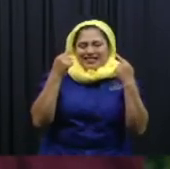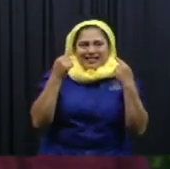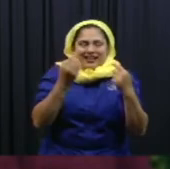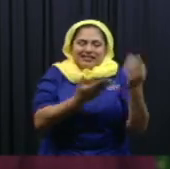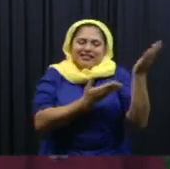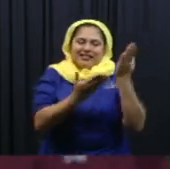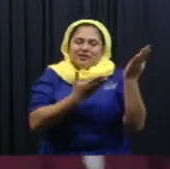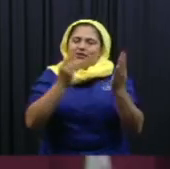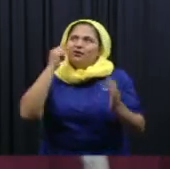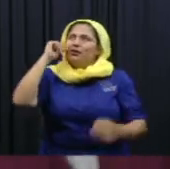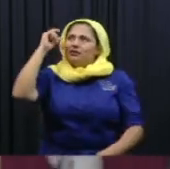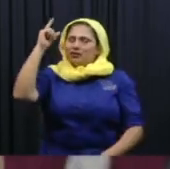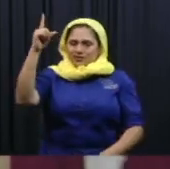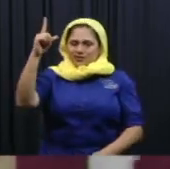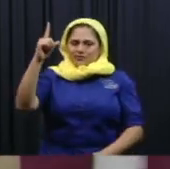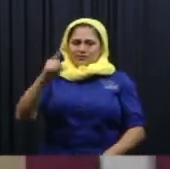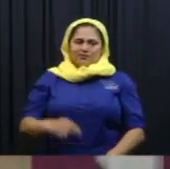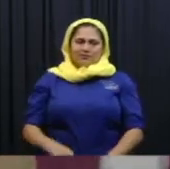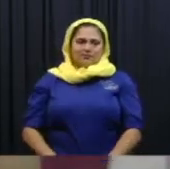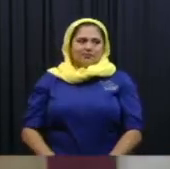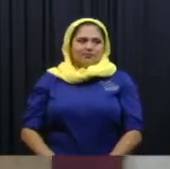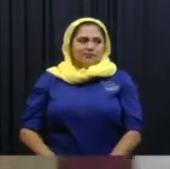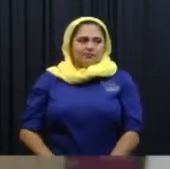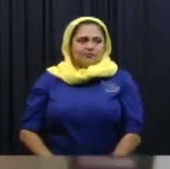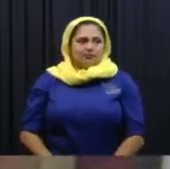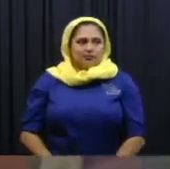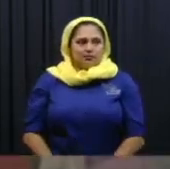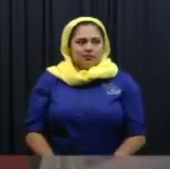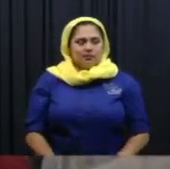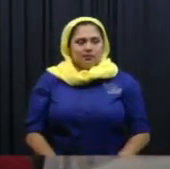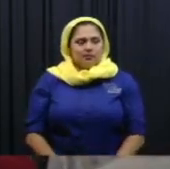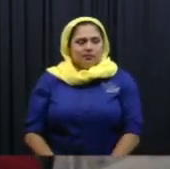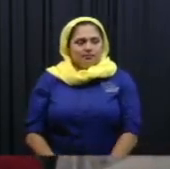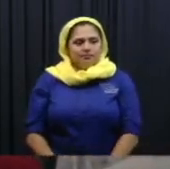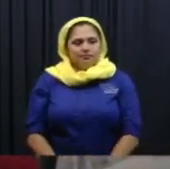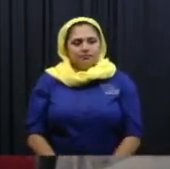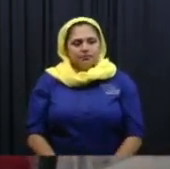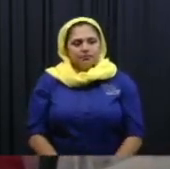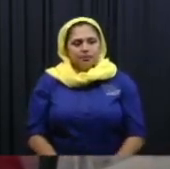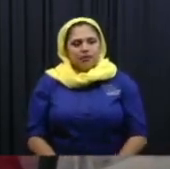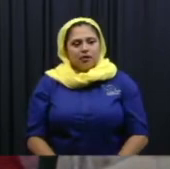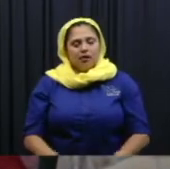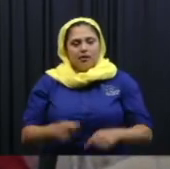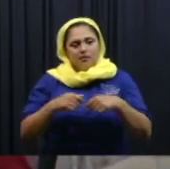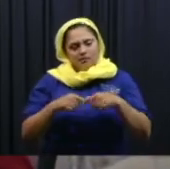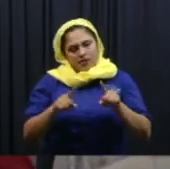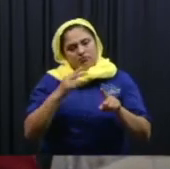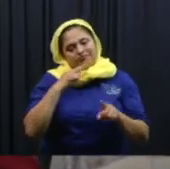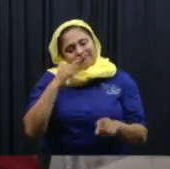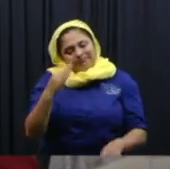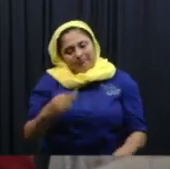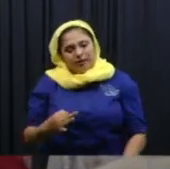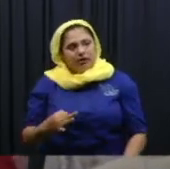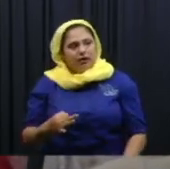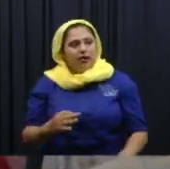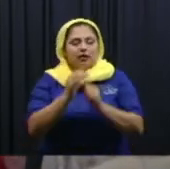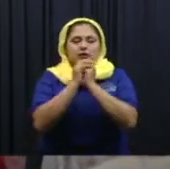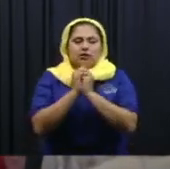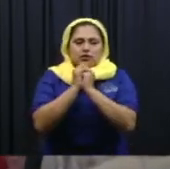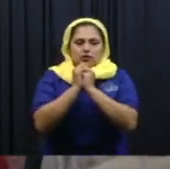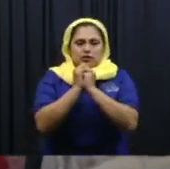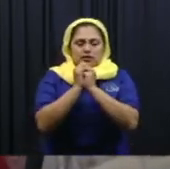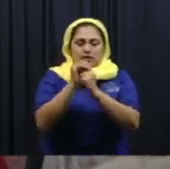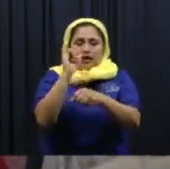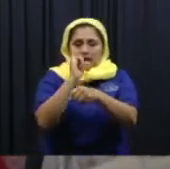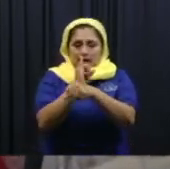sirviéndole al señor verdad Pero sinceramente las oraciones del